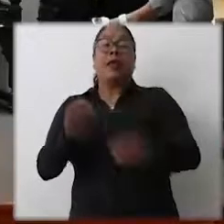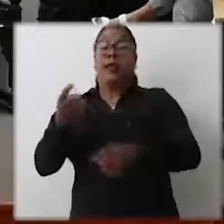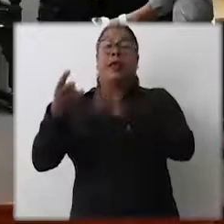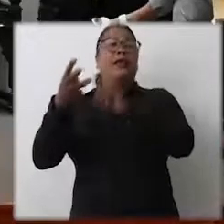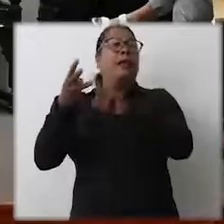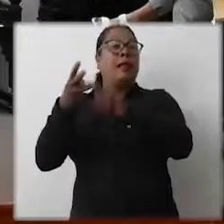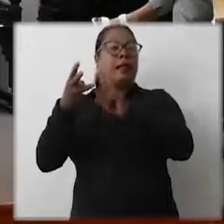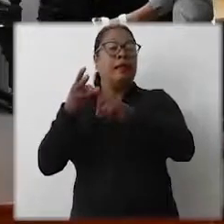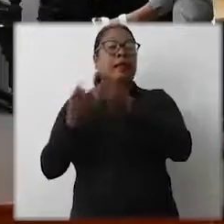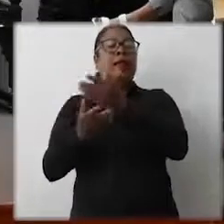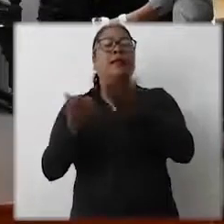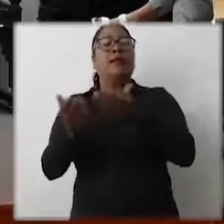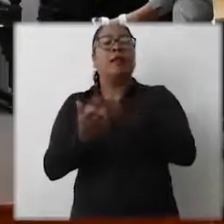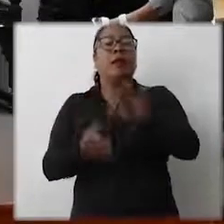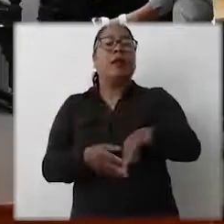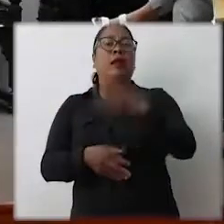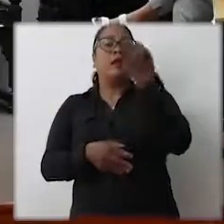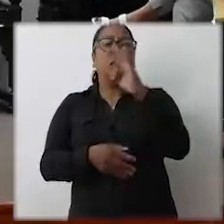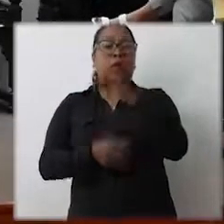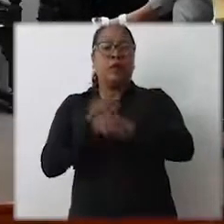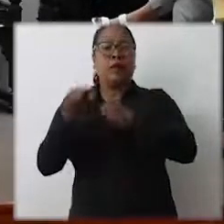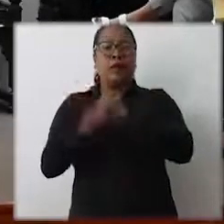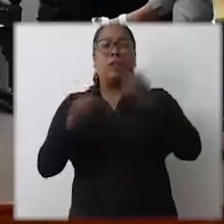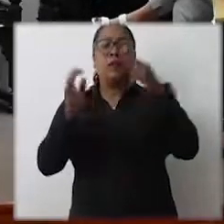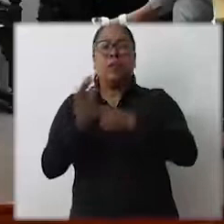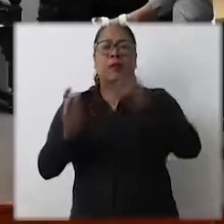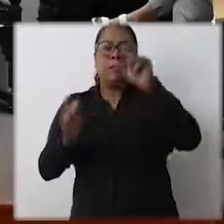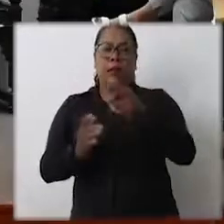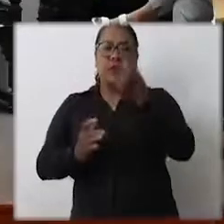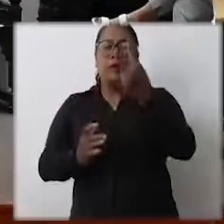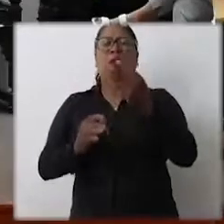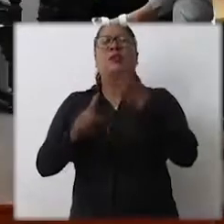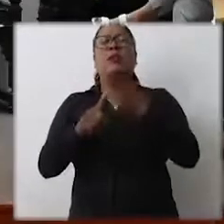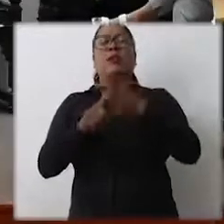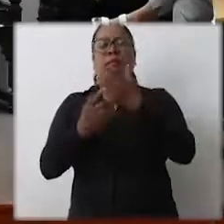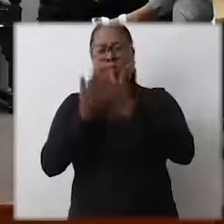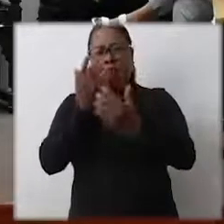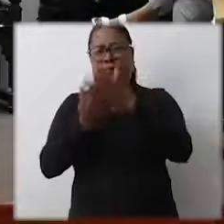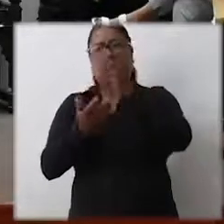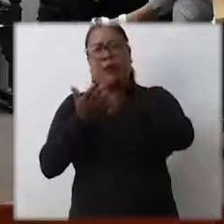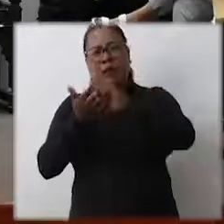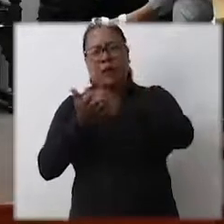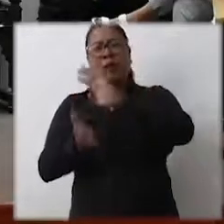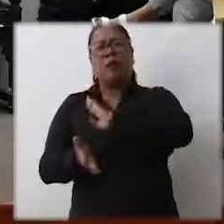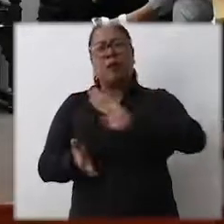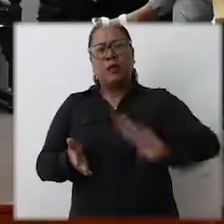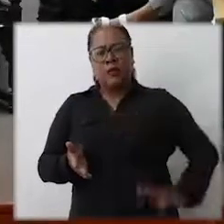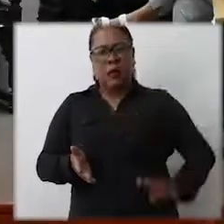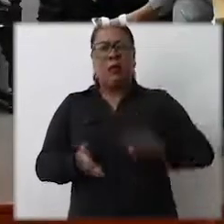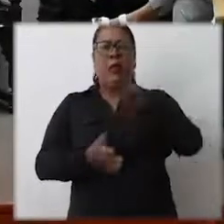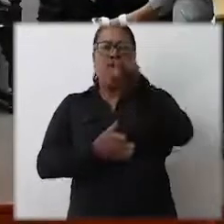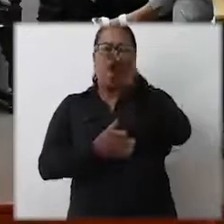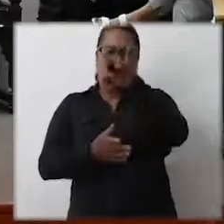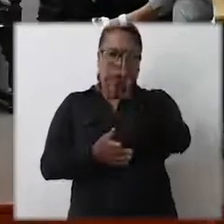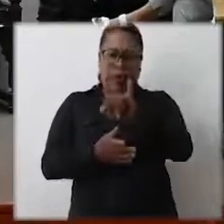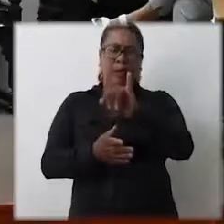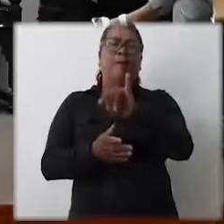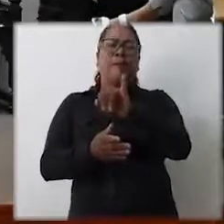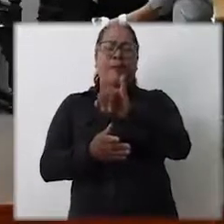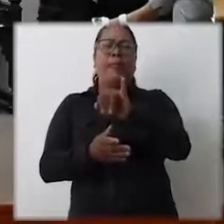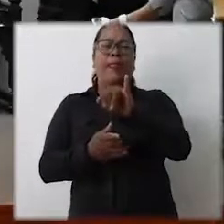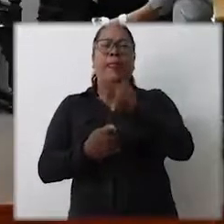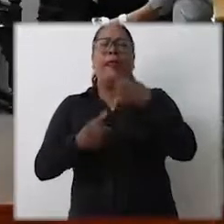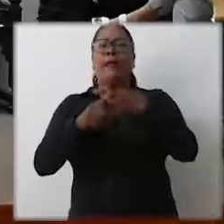Municipal de la Juventud y del Instituto Municipal del Deporte. Es cuanto, señor presidente. Está a su consideración y de las señoras y